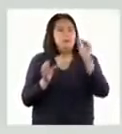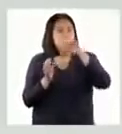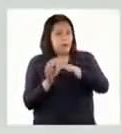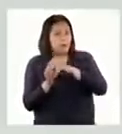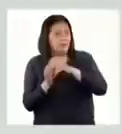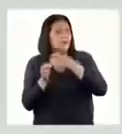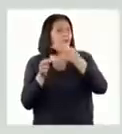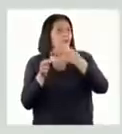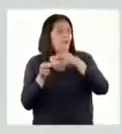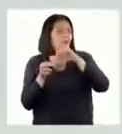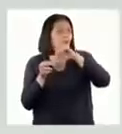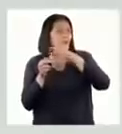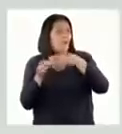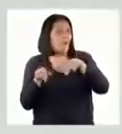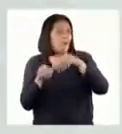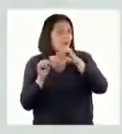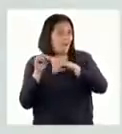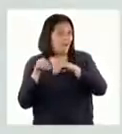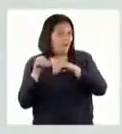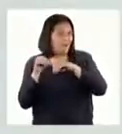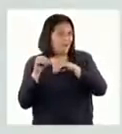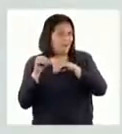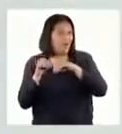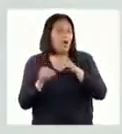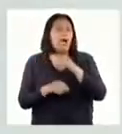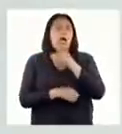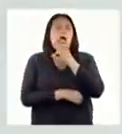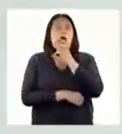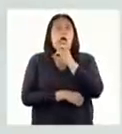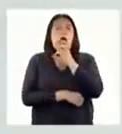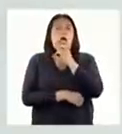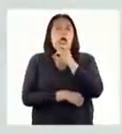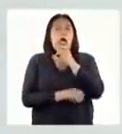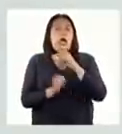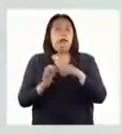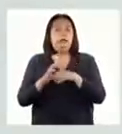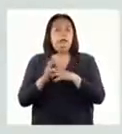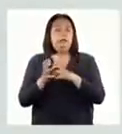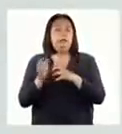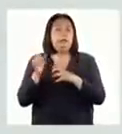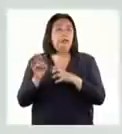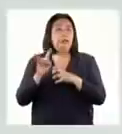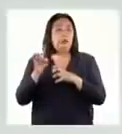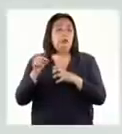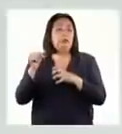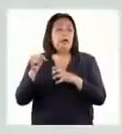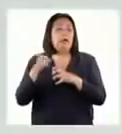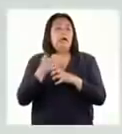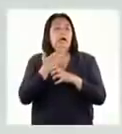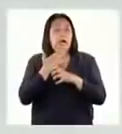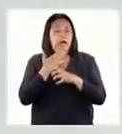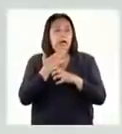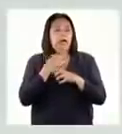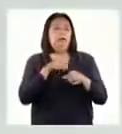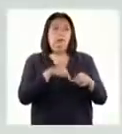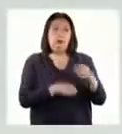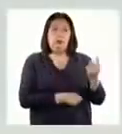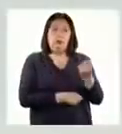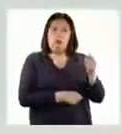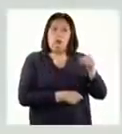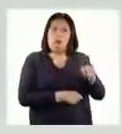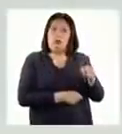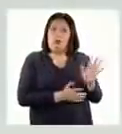para poner sus huevos en ellas. ¡Hala! Esas bolitas sí que le sirven mucho. Pero no solo a